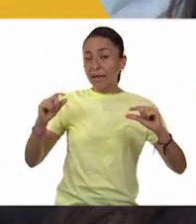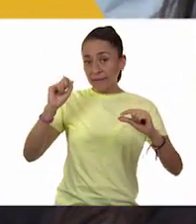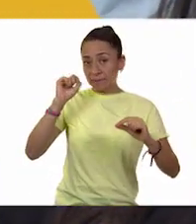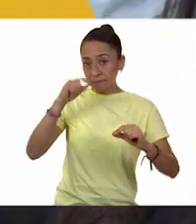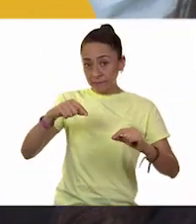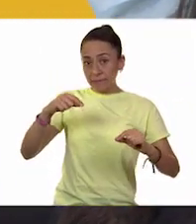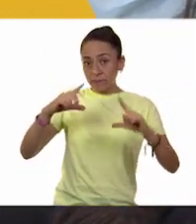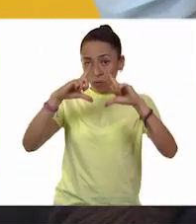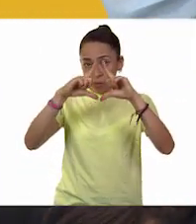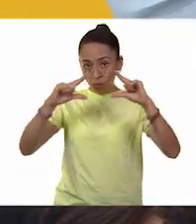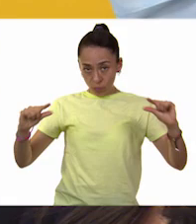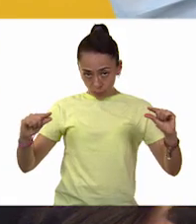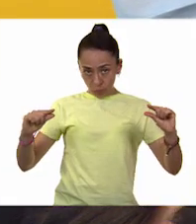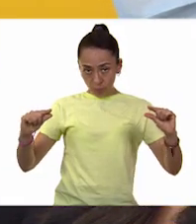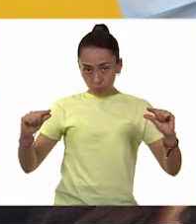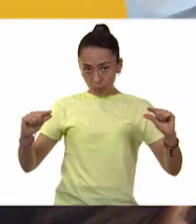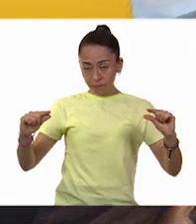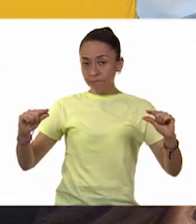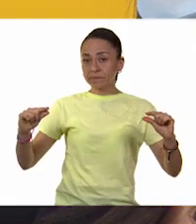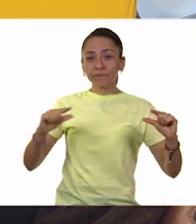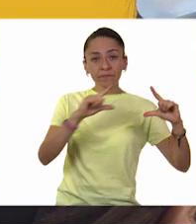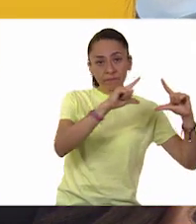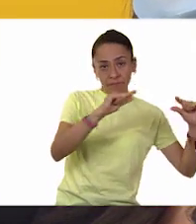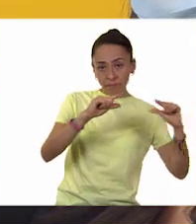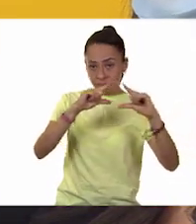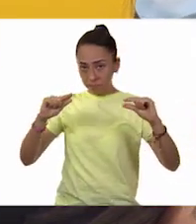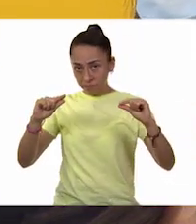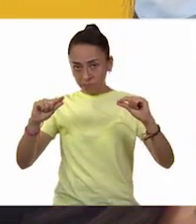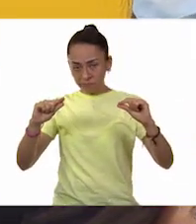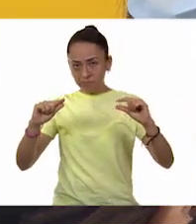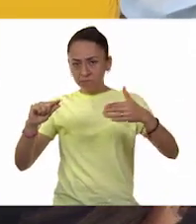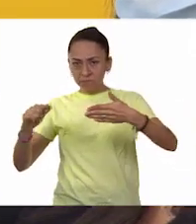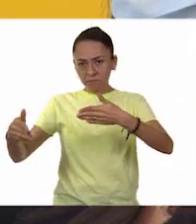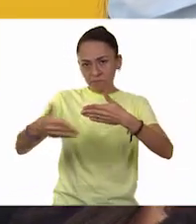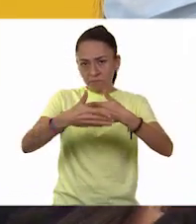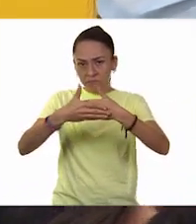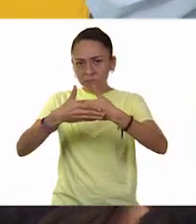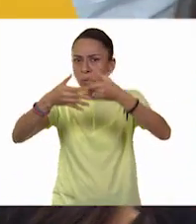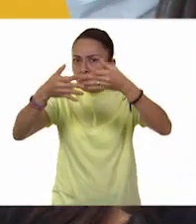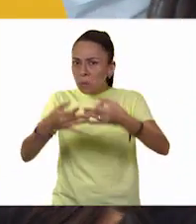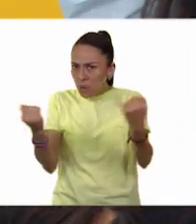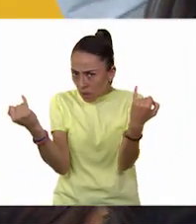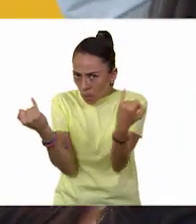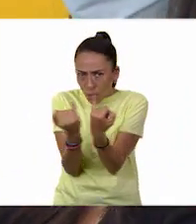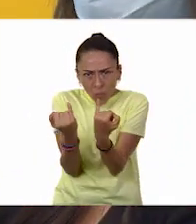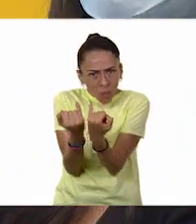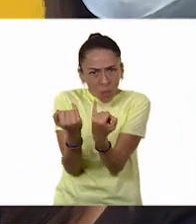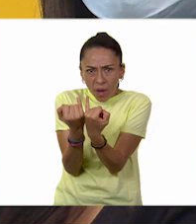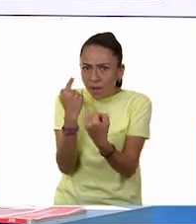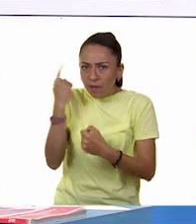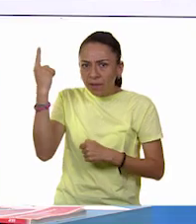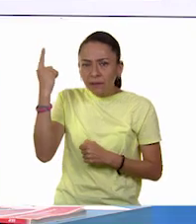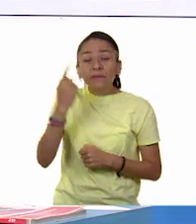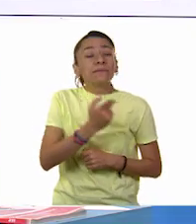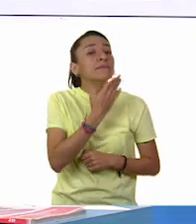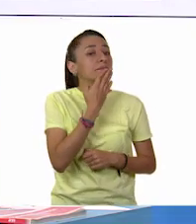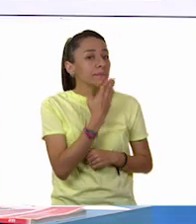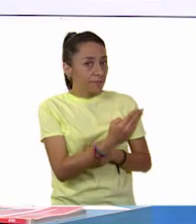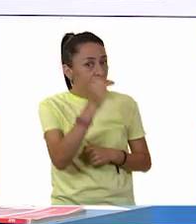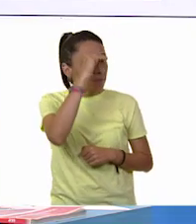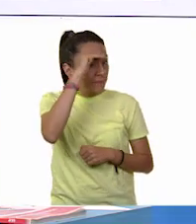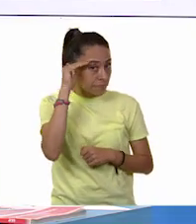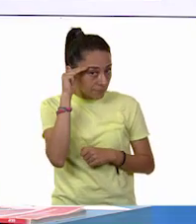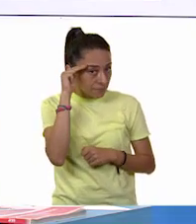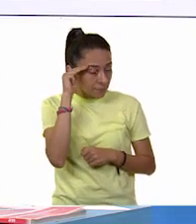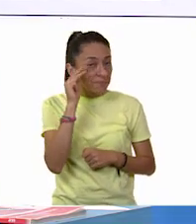exactamente igual a este que está aquí. Son igualitos aquí. Muy bien, María. Entonces, al cortar un rombo